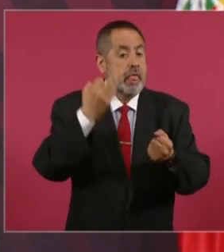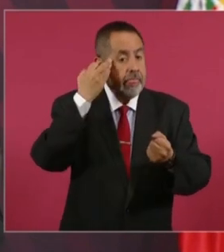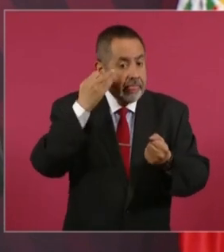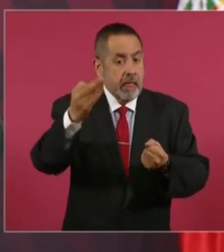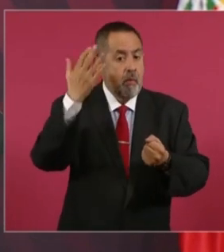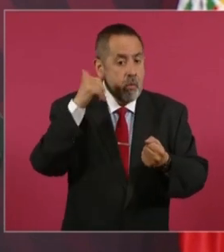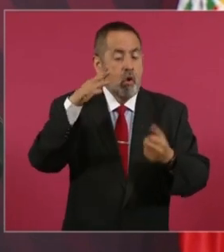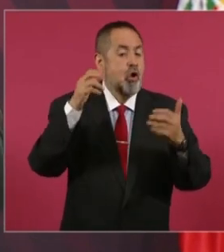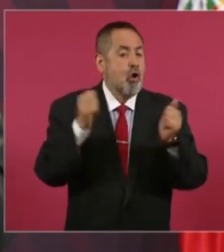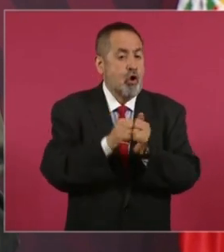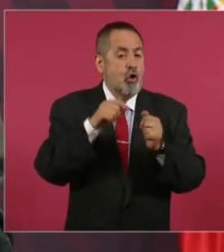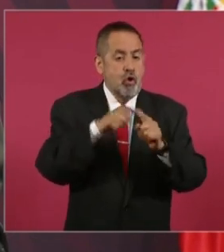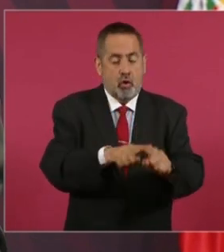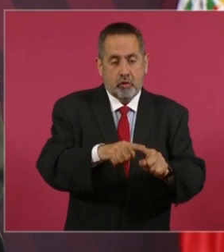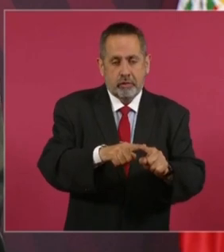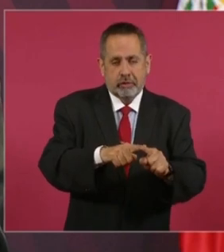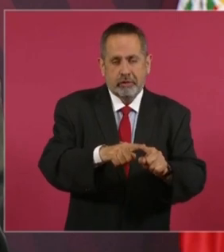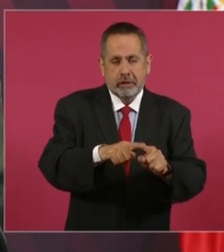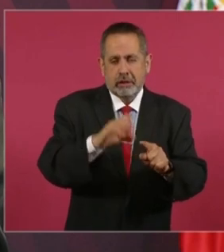¿Y en el Cisen?